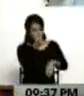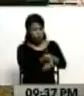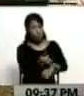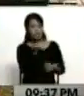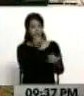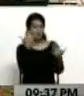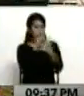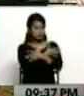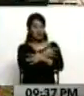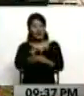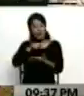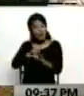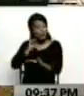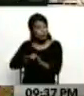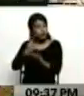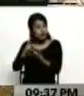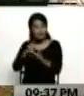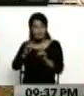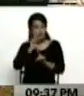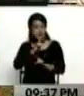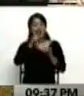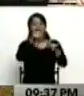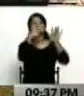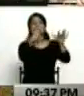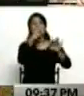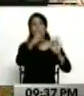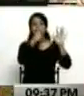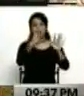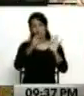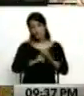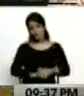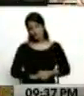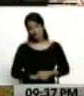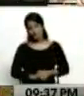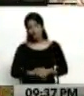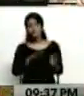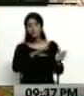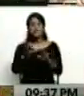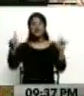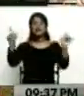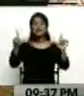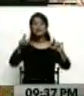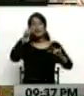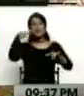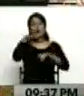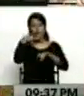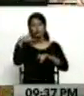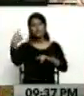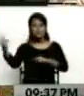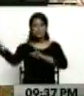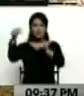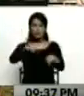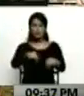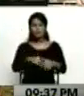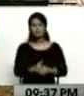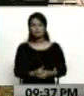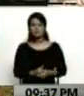se 7 años cumplió ya foro candan TV pueblo también